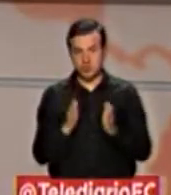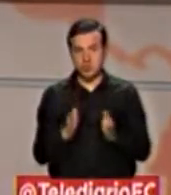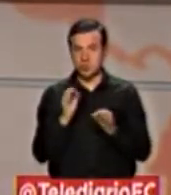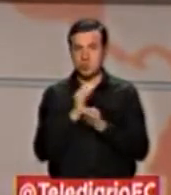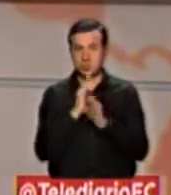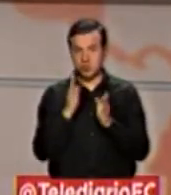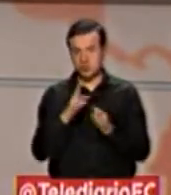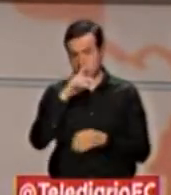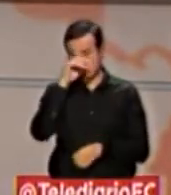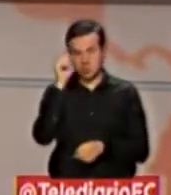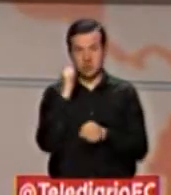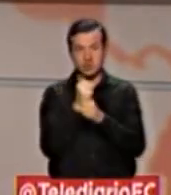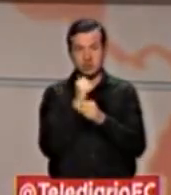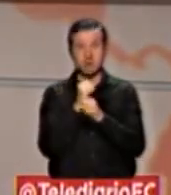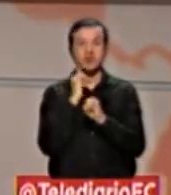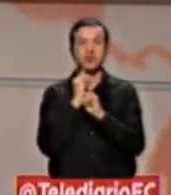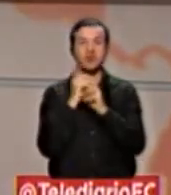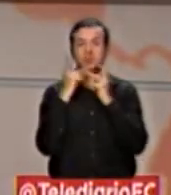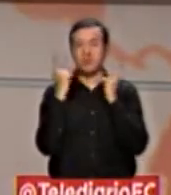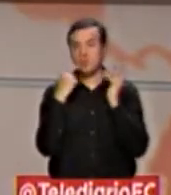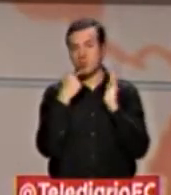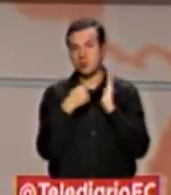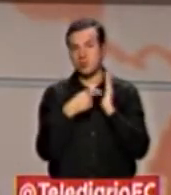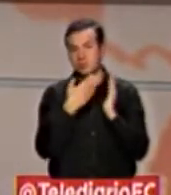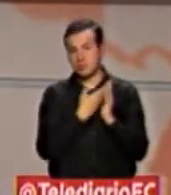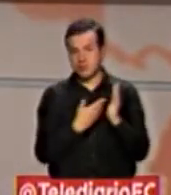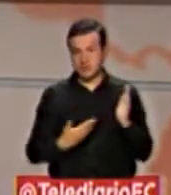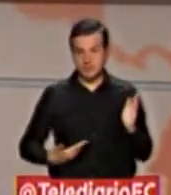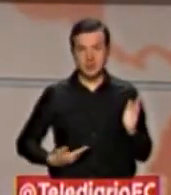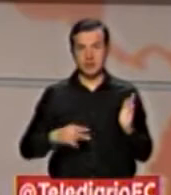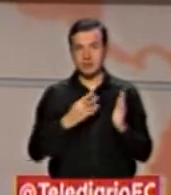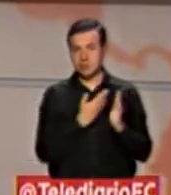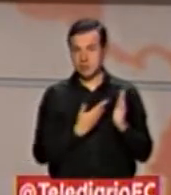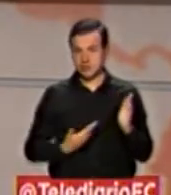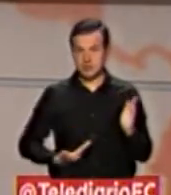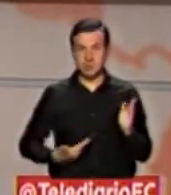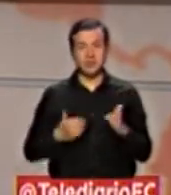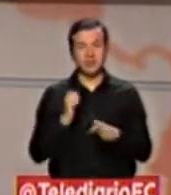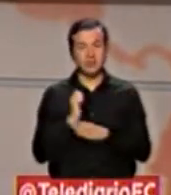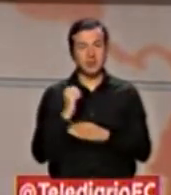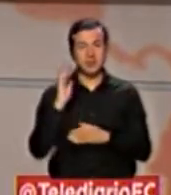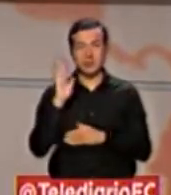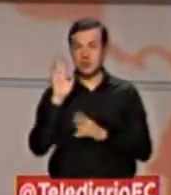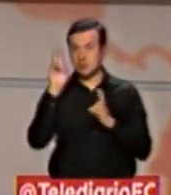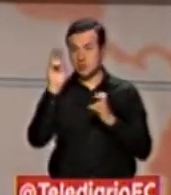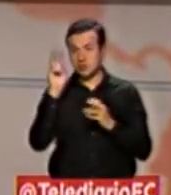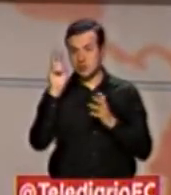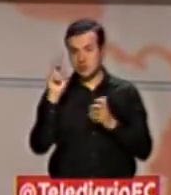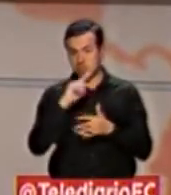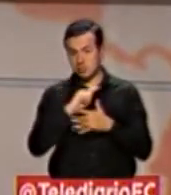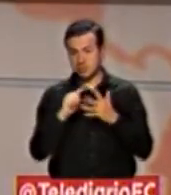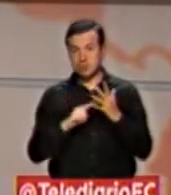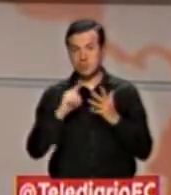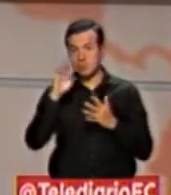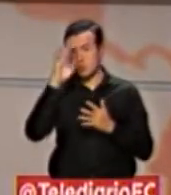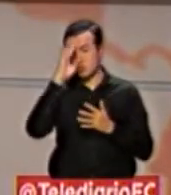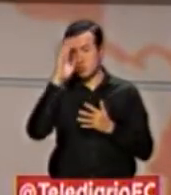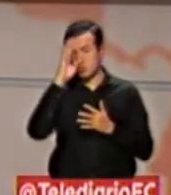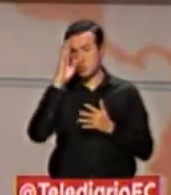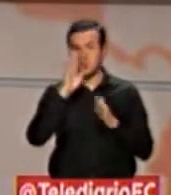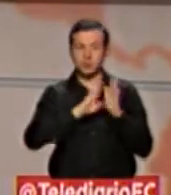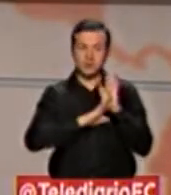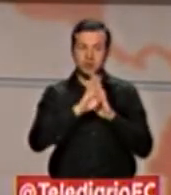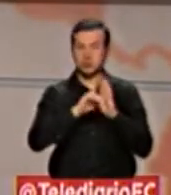que trabajan en el sector público? No se diga el presidente, el vicepresidente de la República. Más allá de estos temas ideológicos,